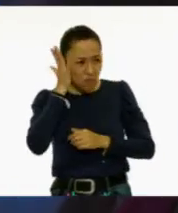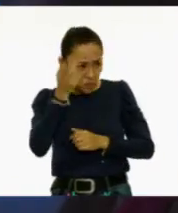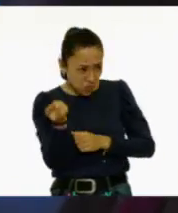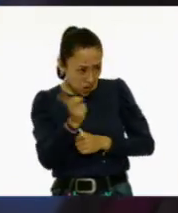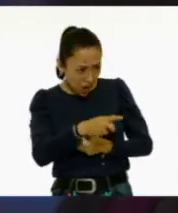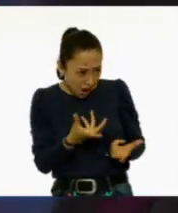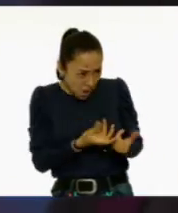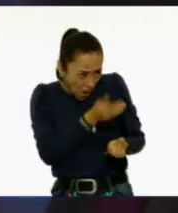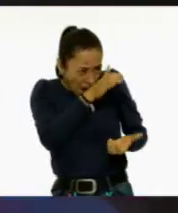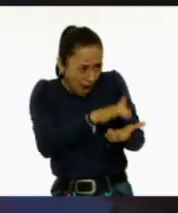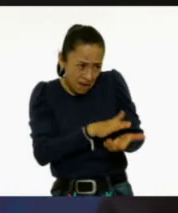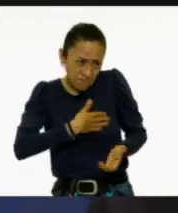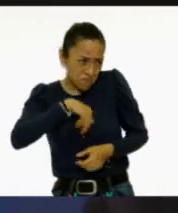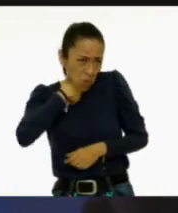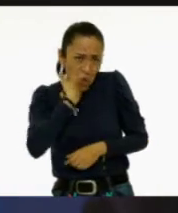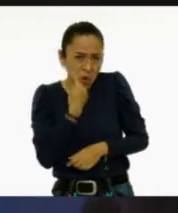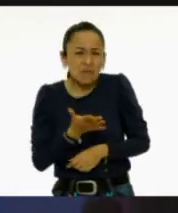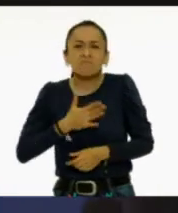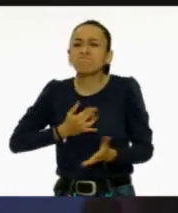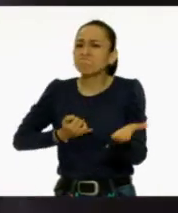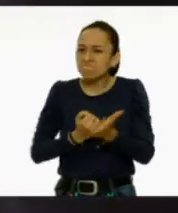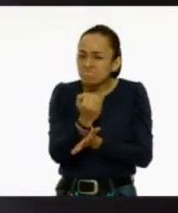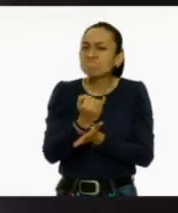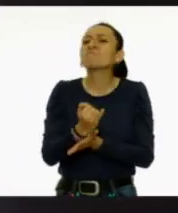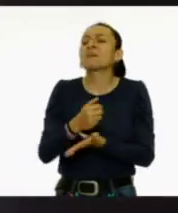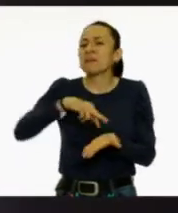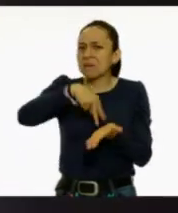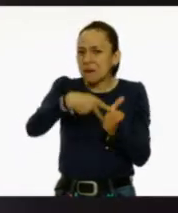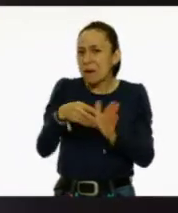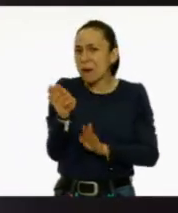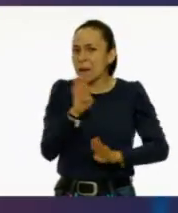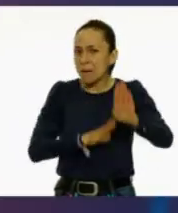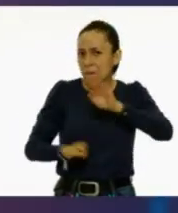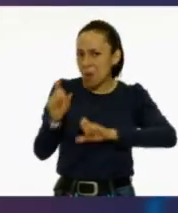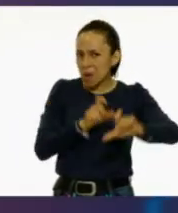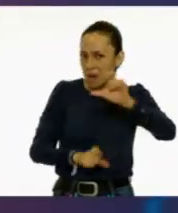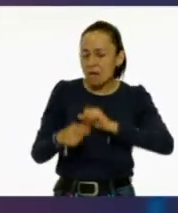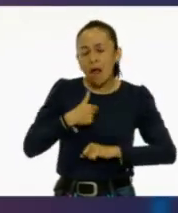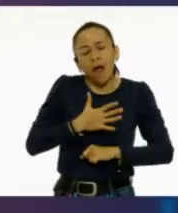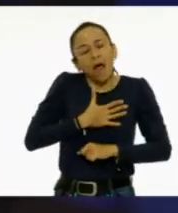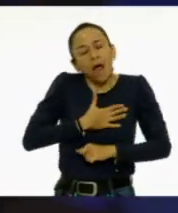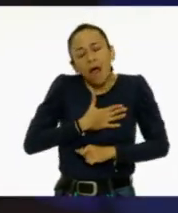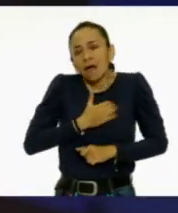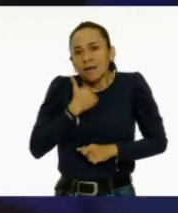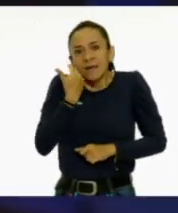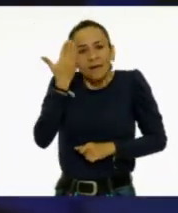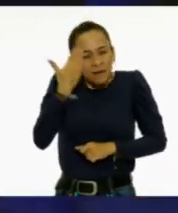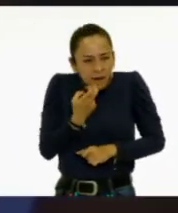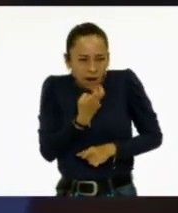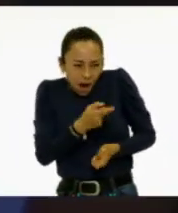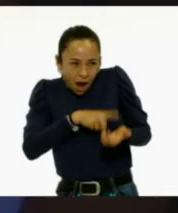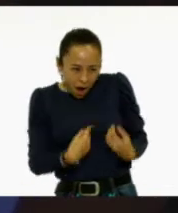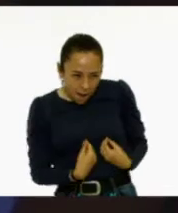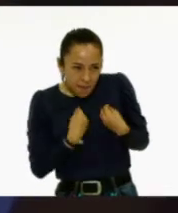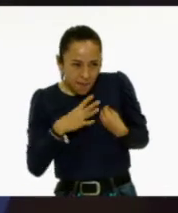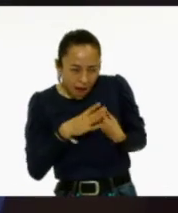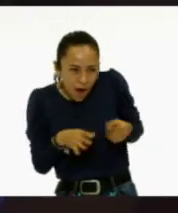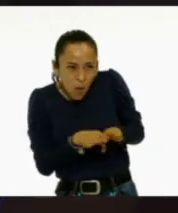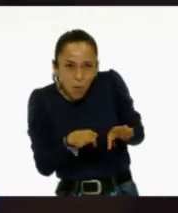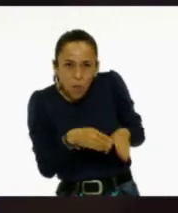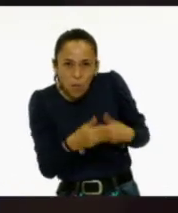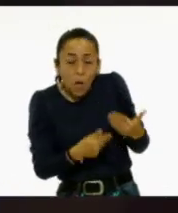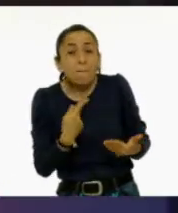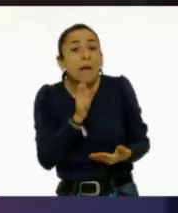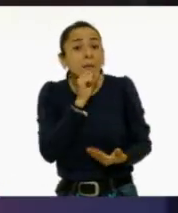Decidí estudiar ingeniería bioquímica porque me ayudó a entender cómo funcionaban los seres vivos, pero también empezó mi camino para descubrir soluciones